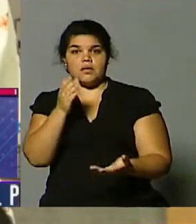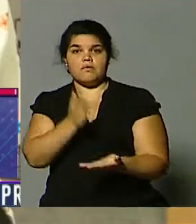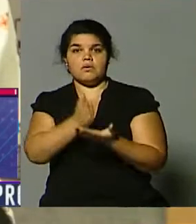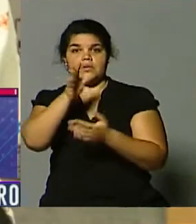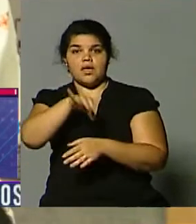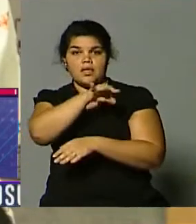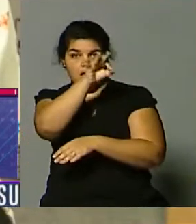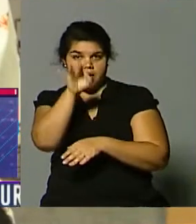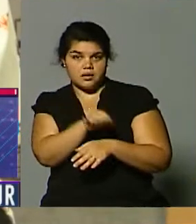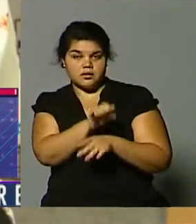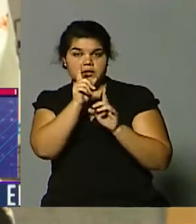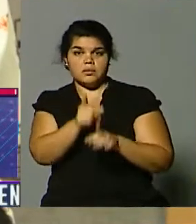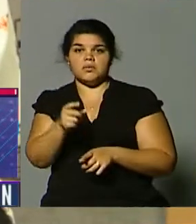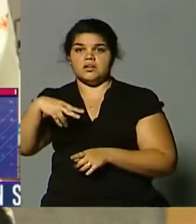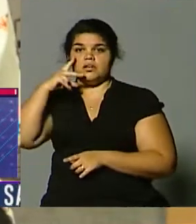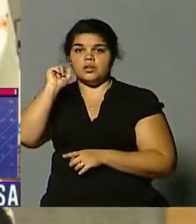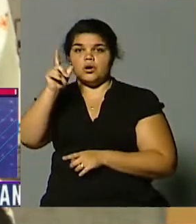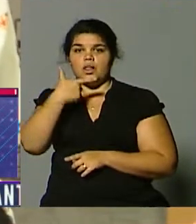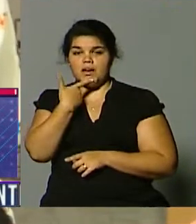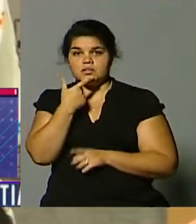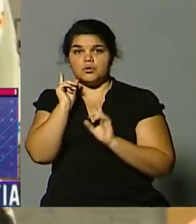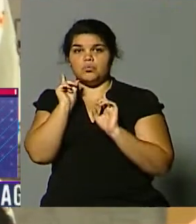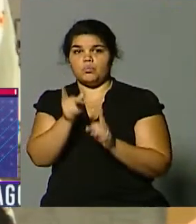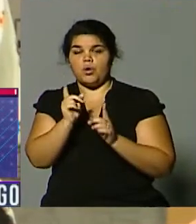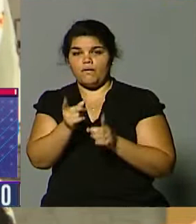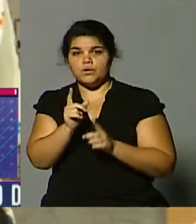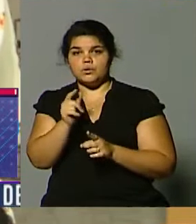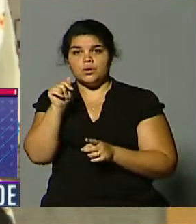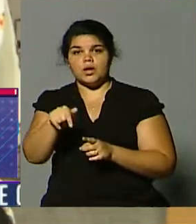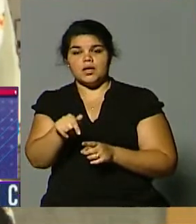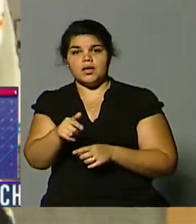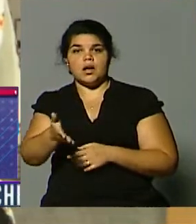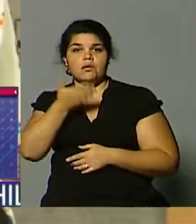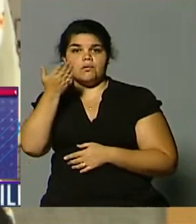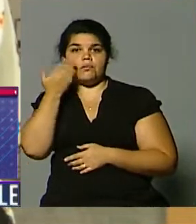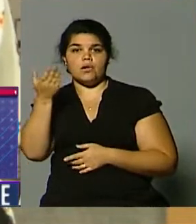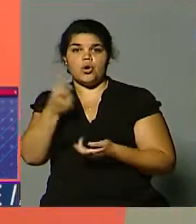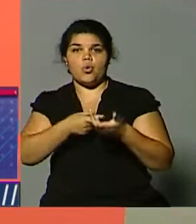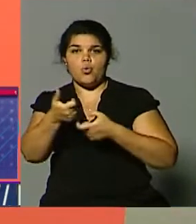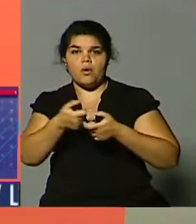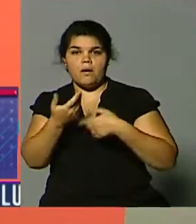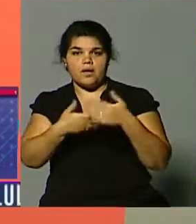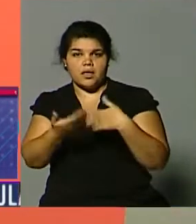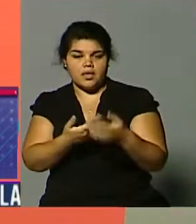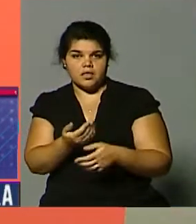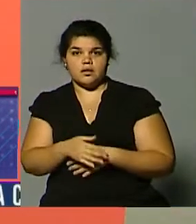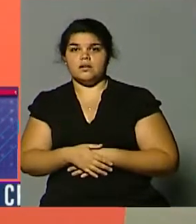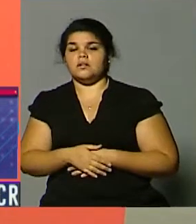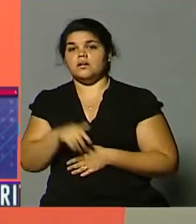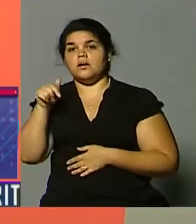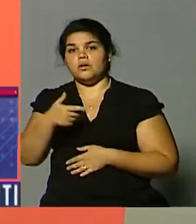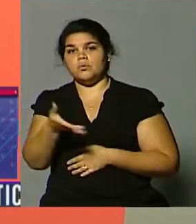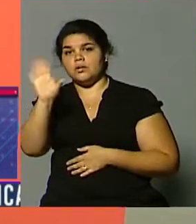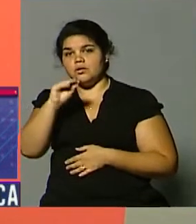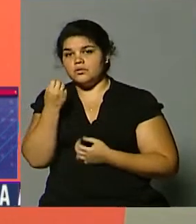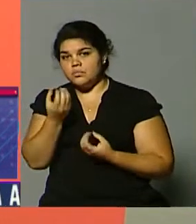Artes y Diseño, y a Nicolás Dimo, profesor del seminario de jugabilidad. Le vamos a dar las buenas noches. ¿Qué tal? Bienvenidos.